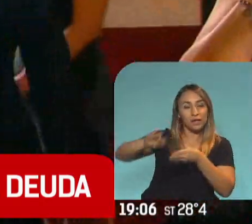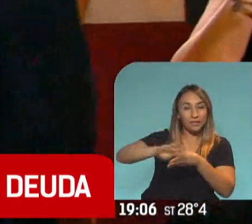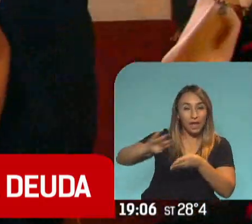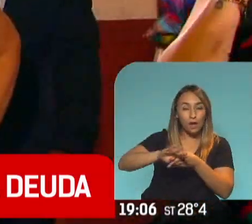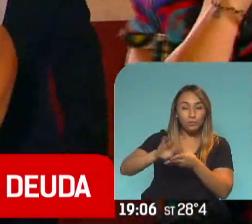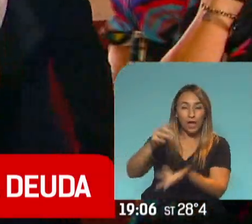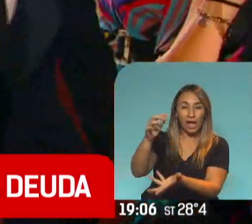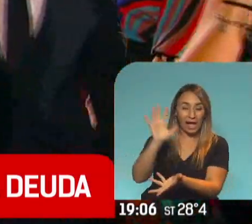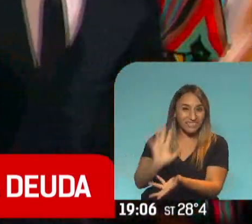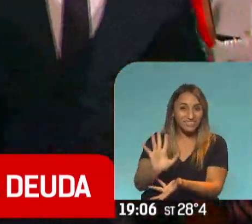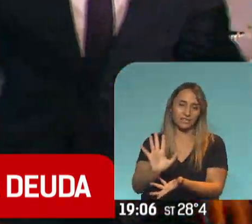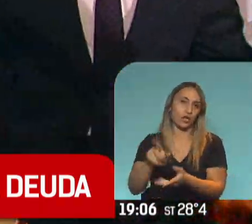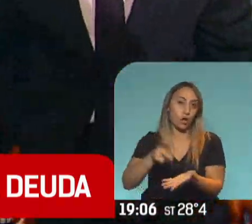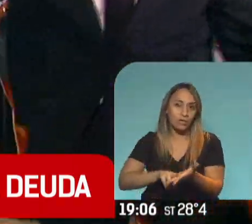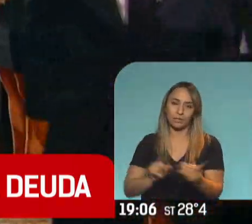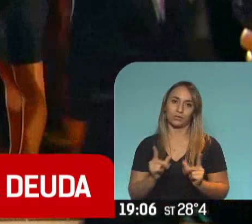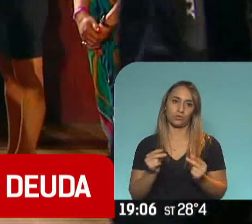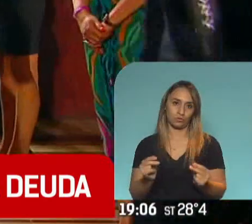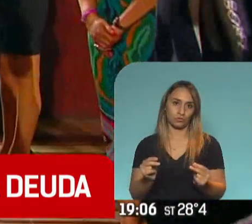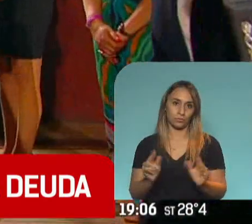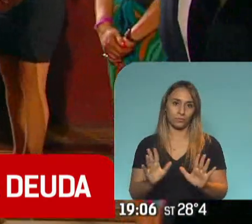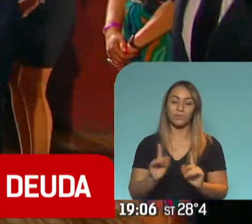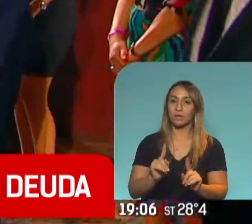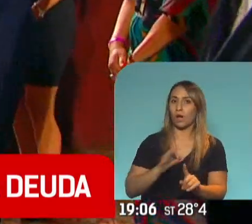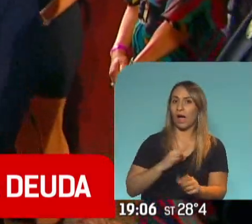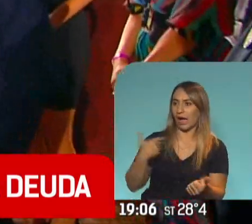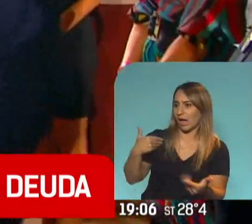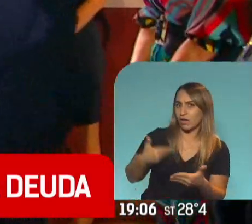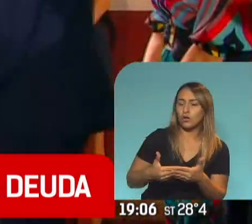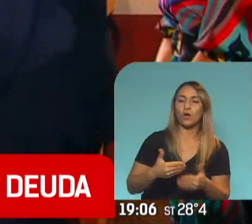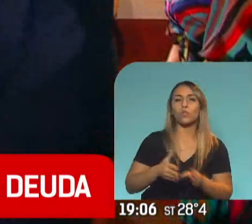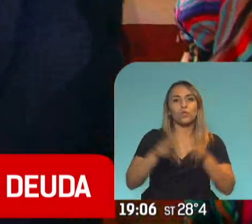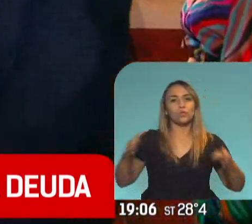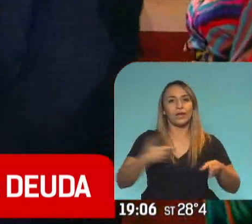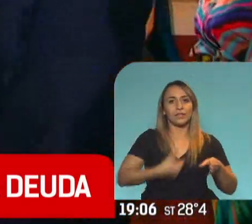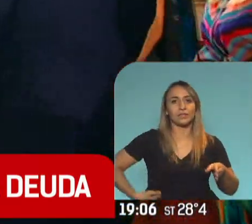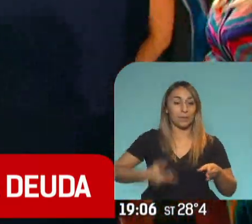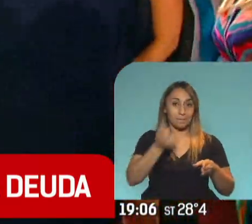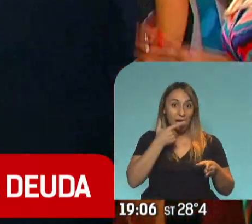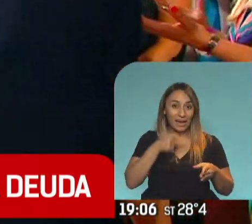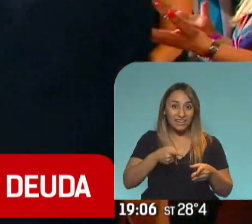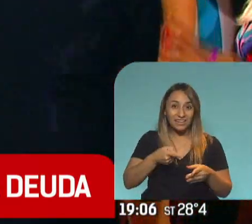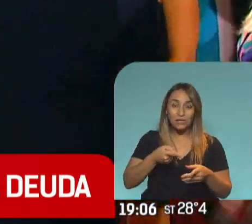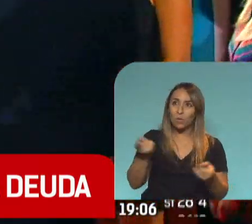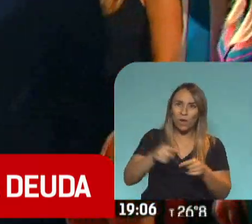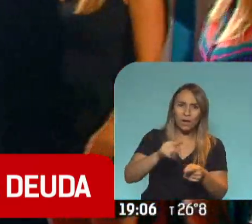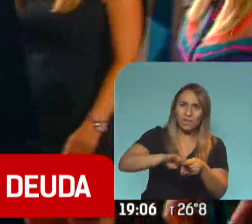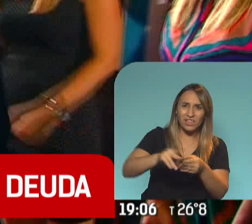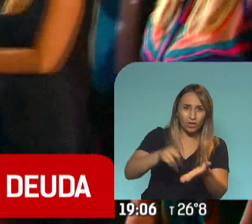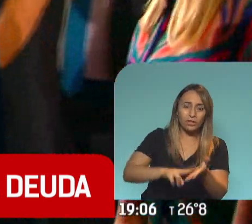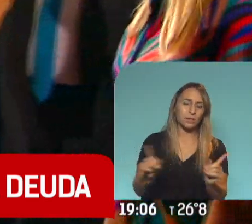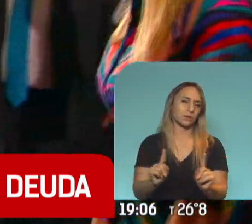endeudamiento vertiginoso, además como el que tuvimos en los últimos años durante el gobierno de Mauricio Macri, con una